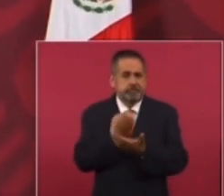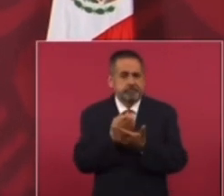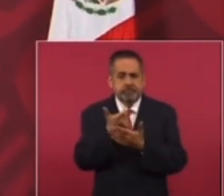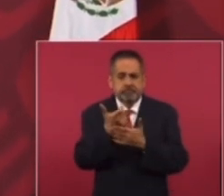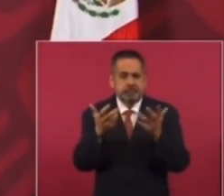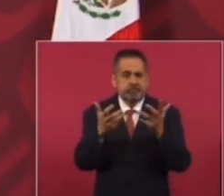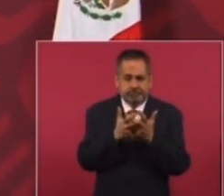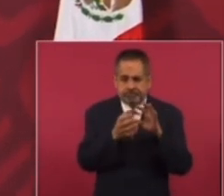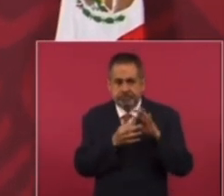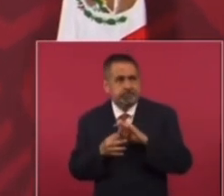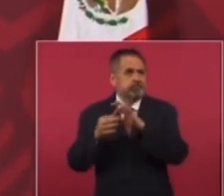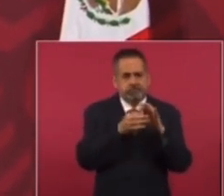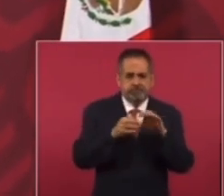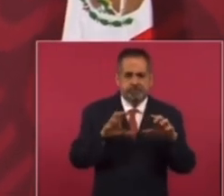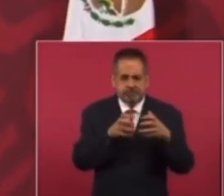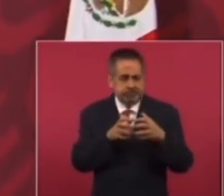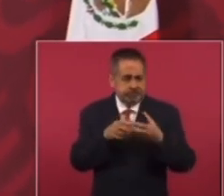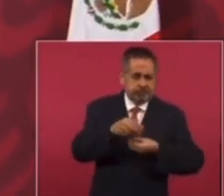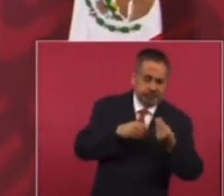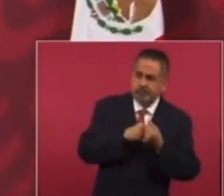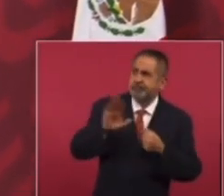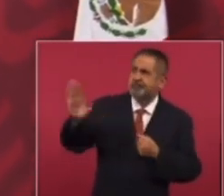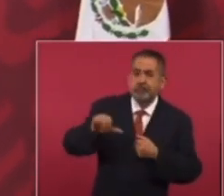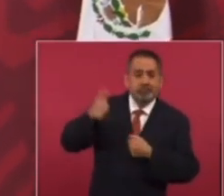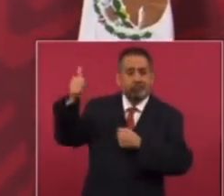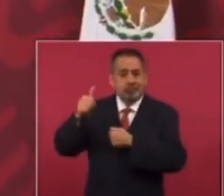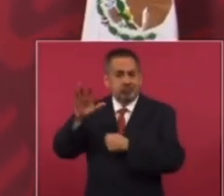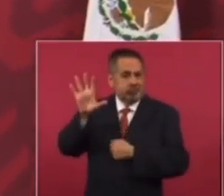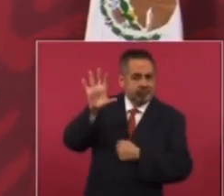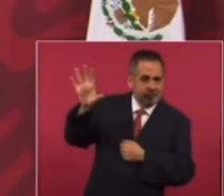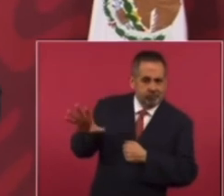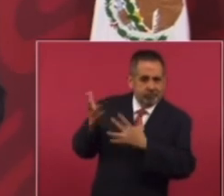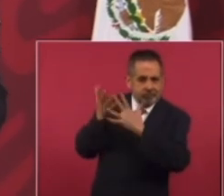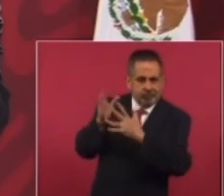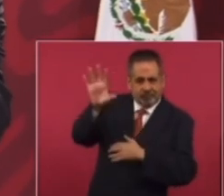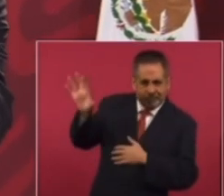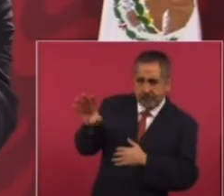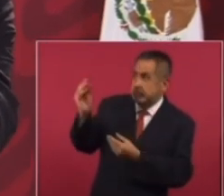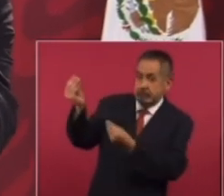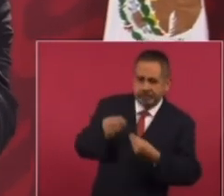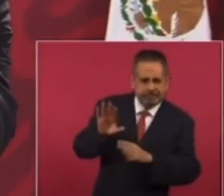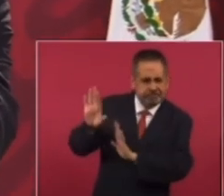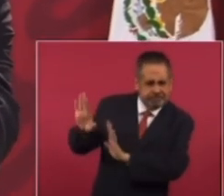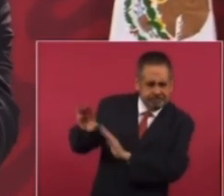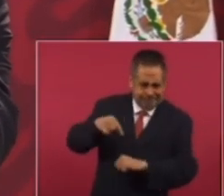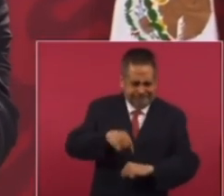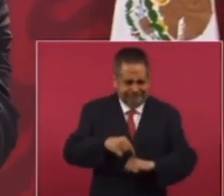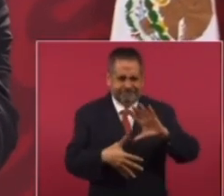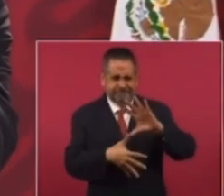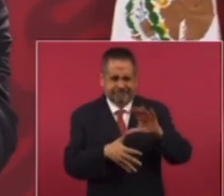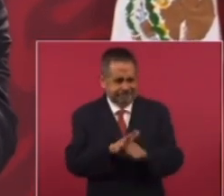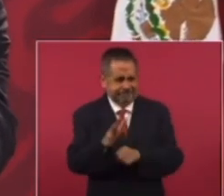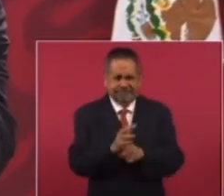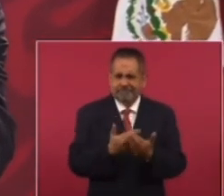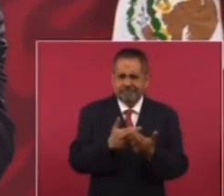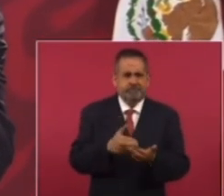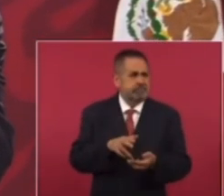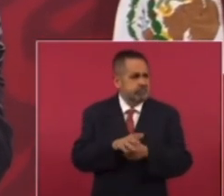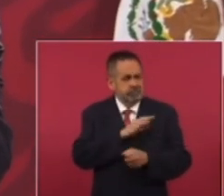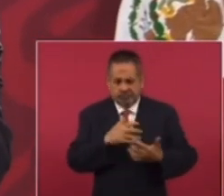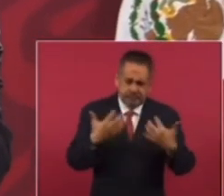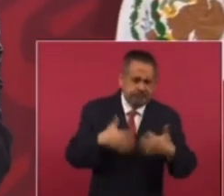Y sí vivimos en tiempos extraordinarios donde un presidente se arrastra hasta lo más gacho portal de